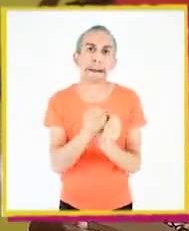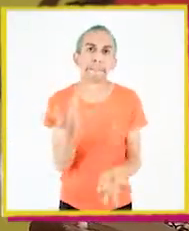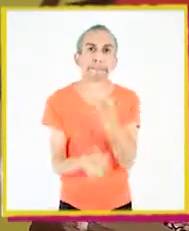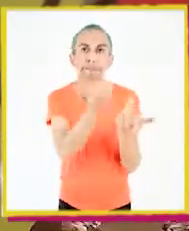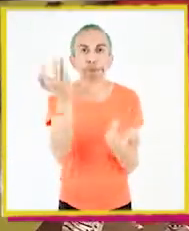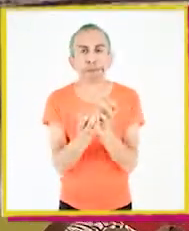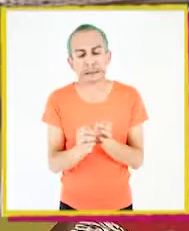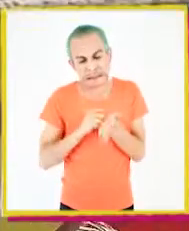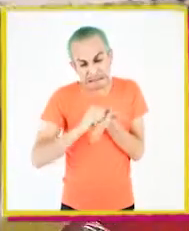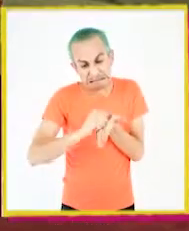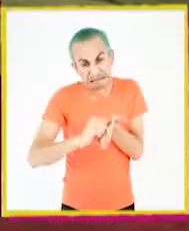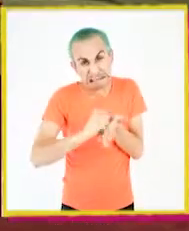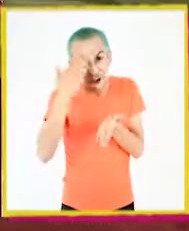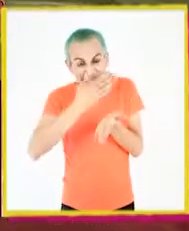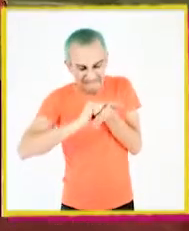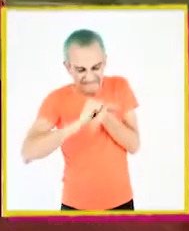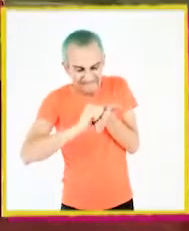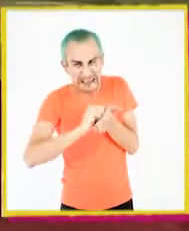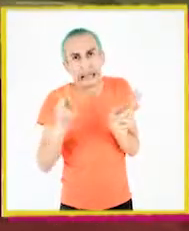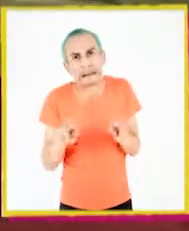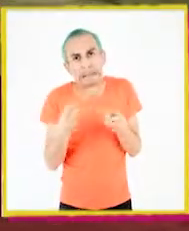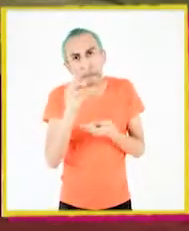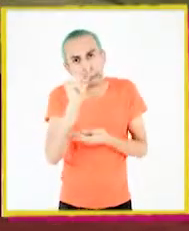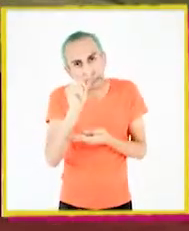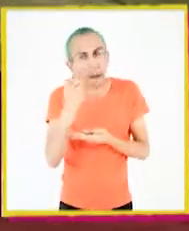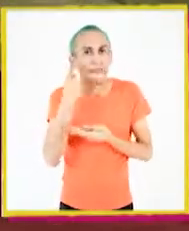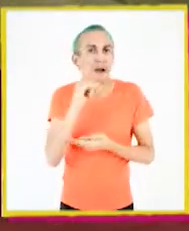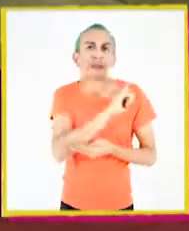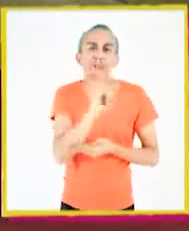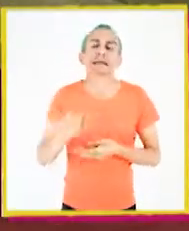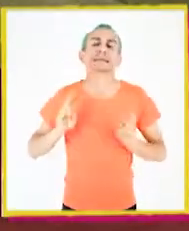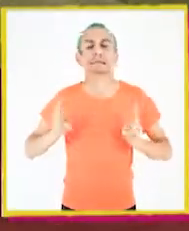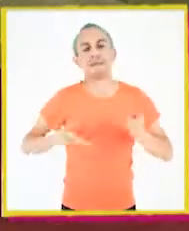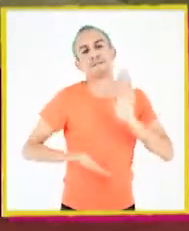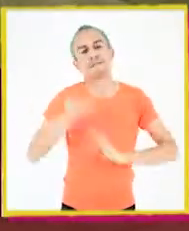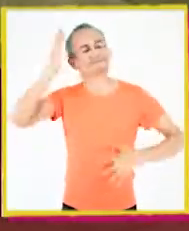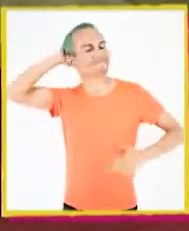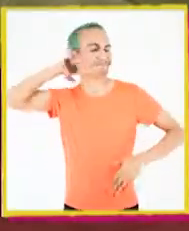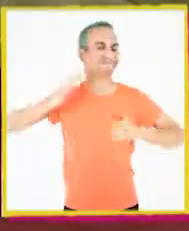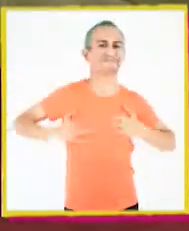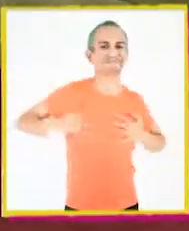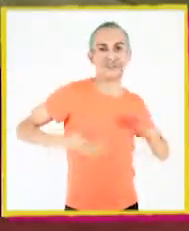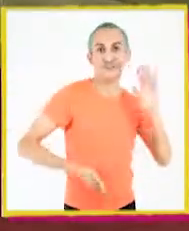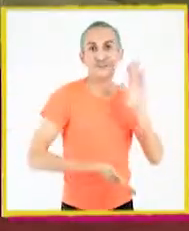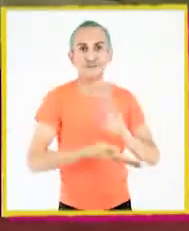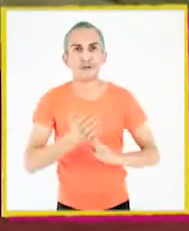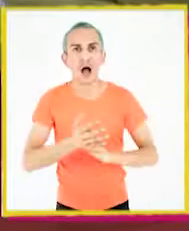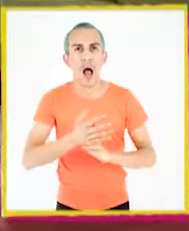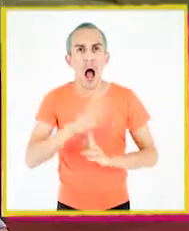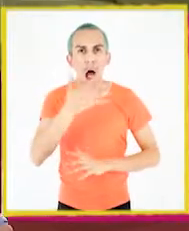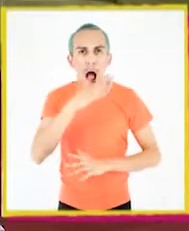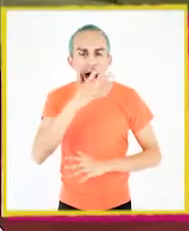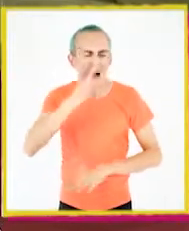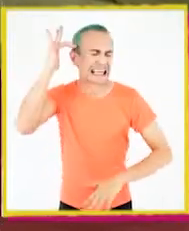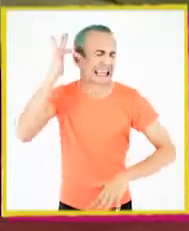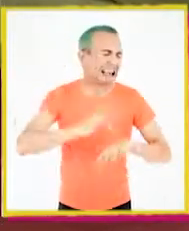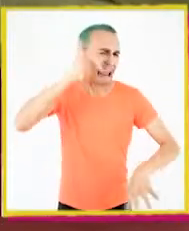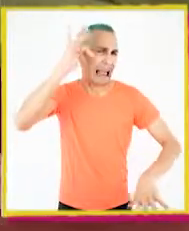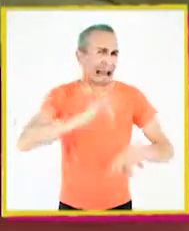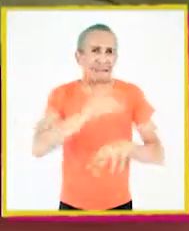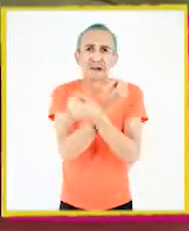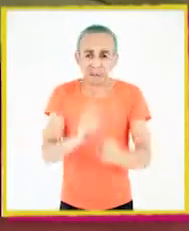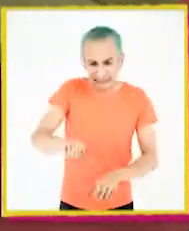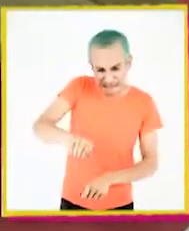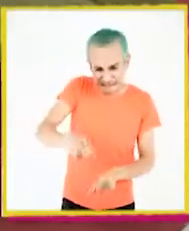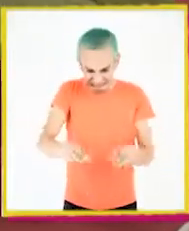pan. Entonces lo raspé un poquito y salvé lo que pude. Pero después ya, me fui a bañar. Voy y el agua estaba hirviendo y